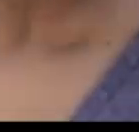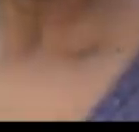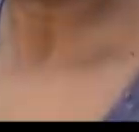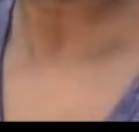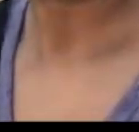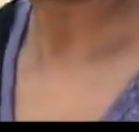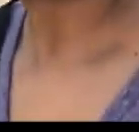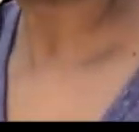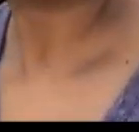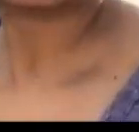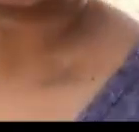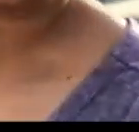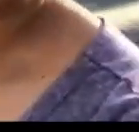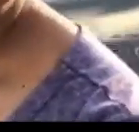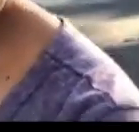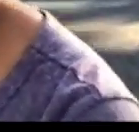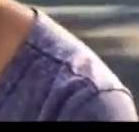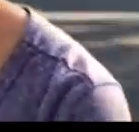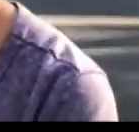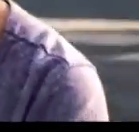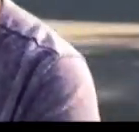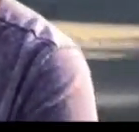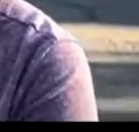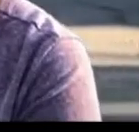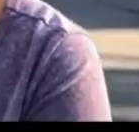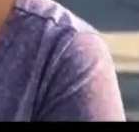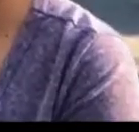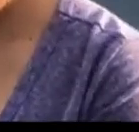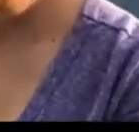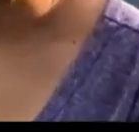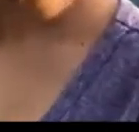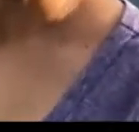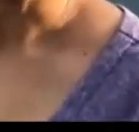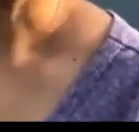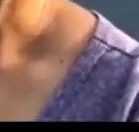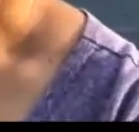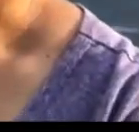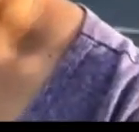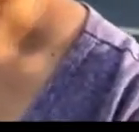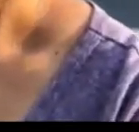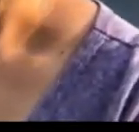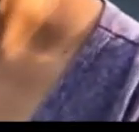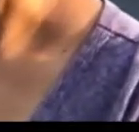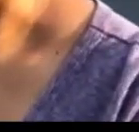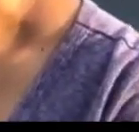Guatemala, el diario La Nación de Costa Rica y SciDevNet, que tiene su sede en Londres.